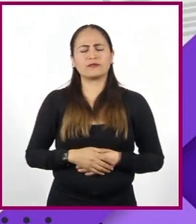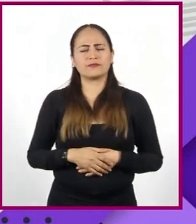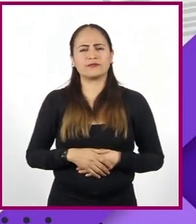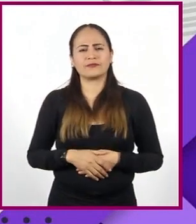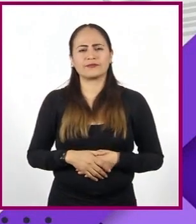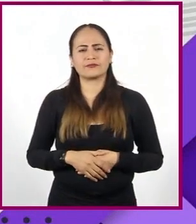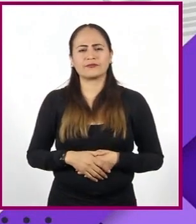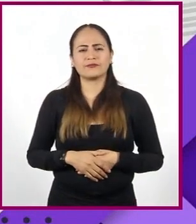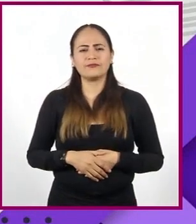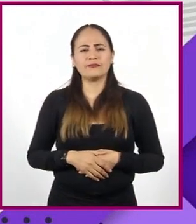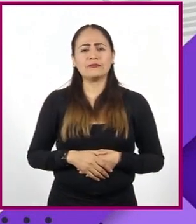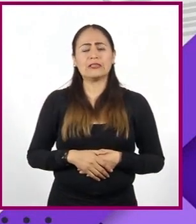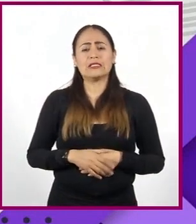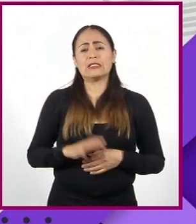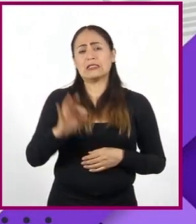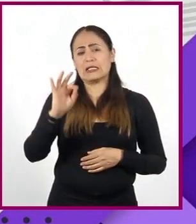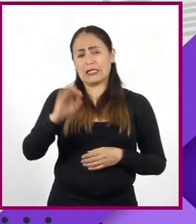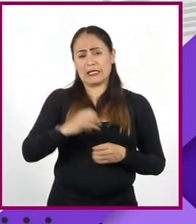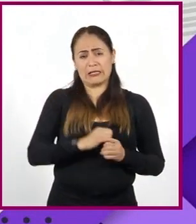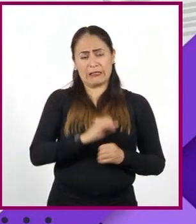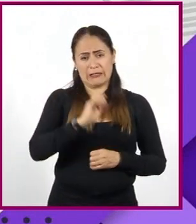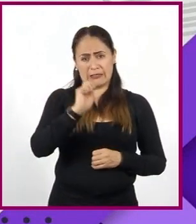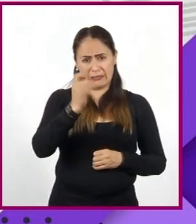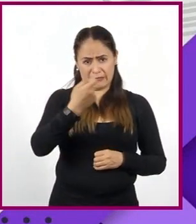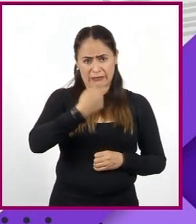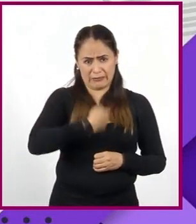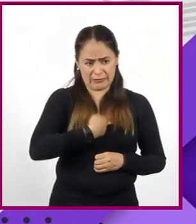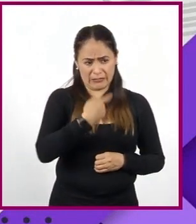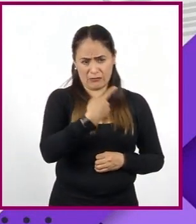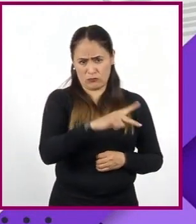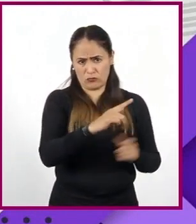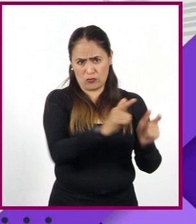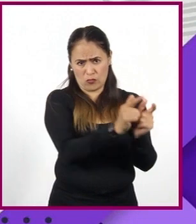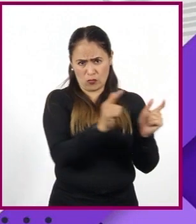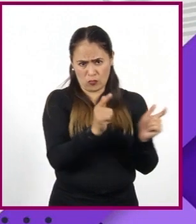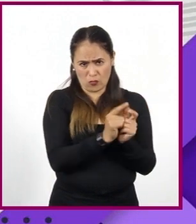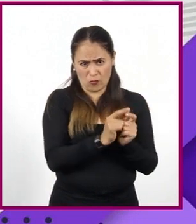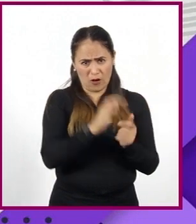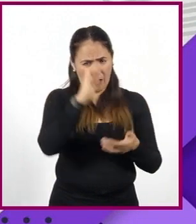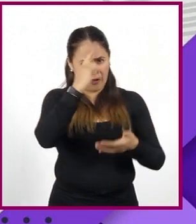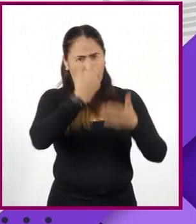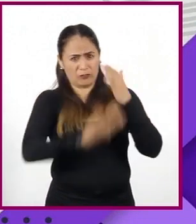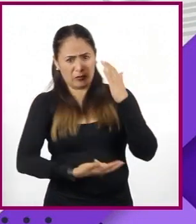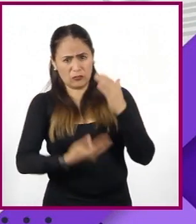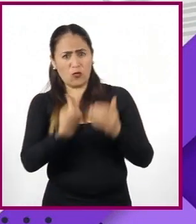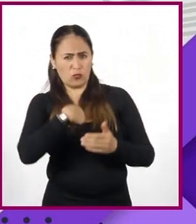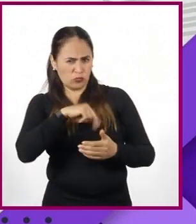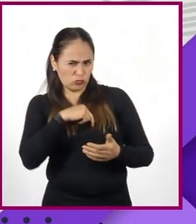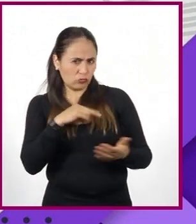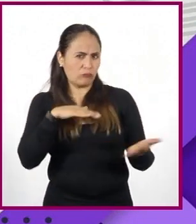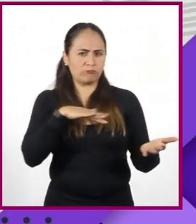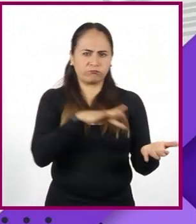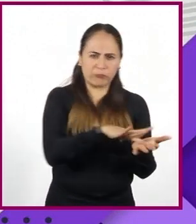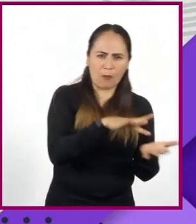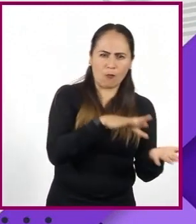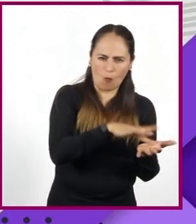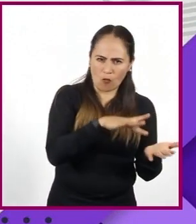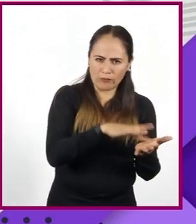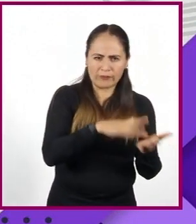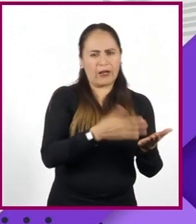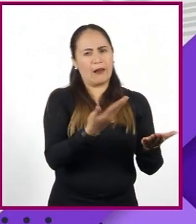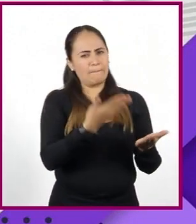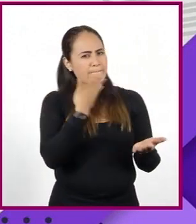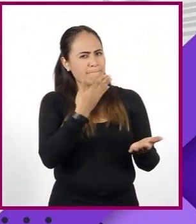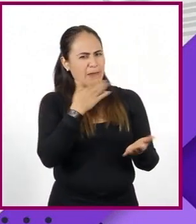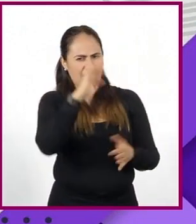solidarizarnos ante cualquier violación a la identidad de un grupo y respetar su diversidad. Cada cultura